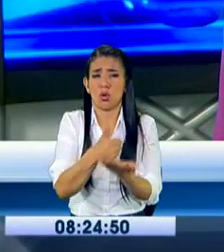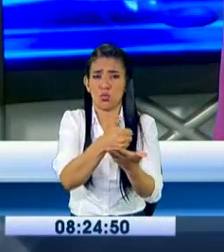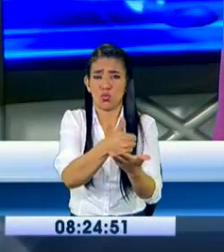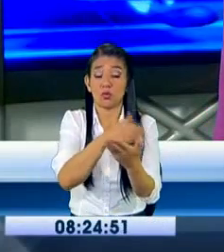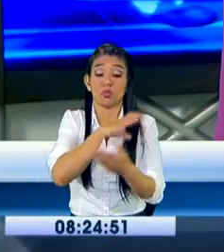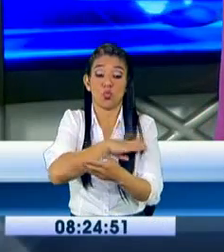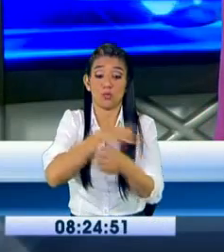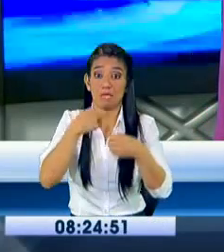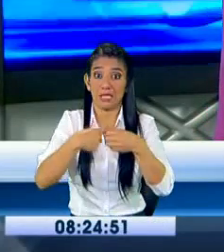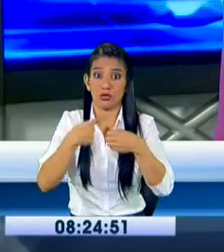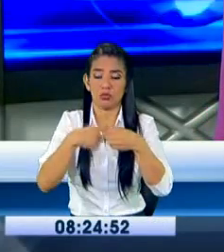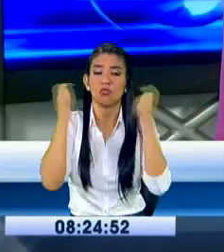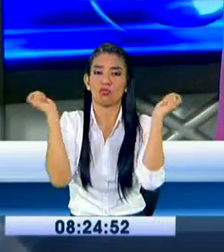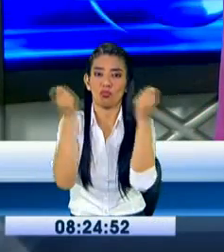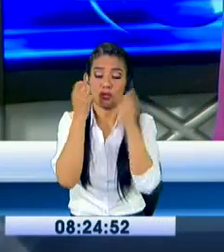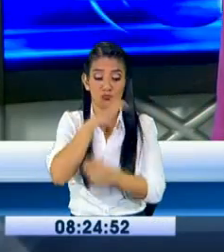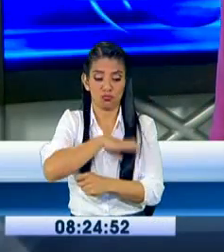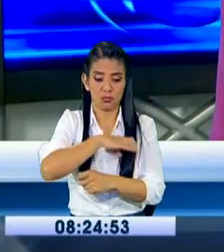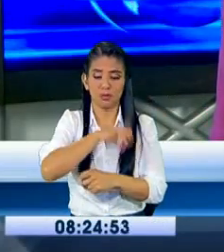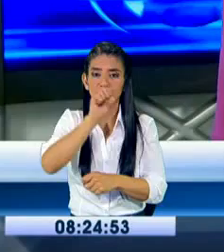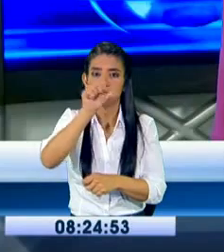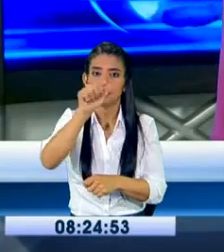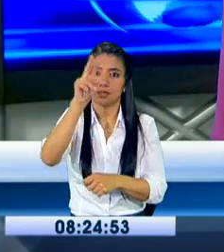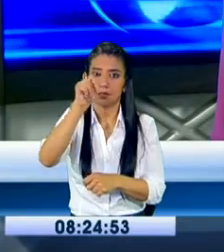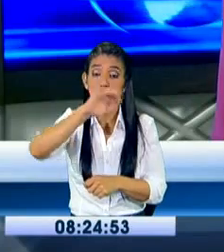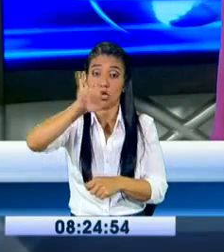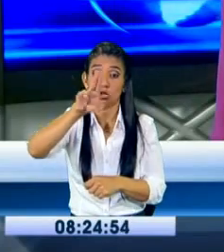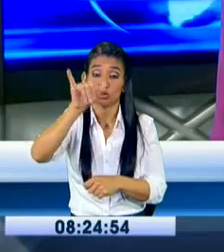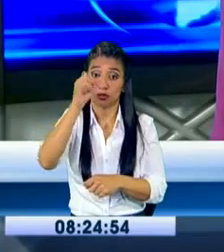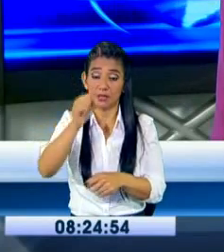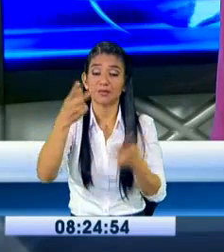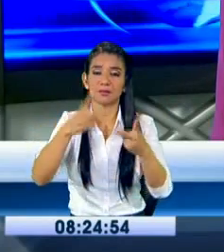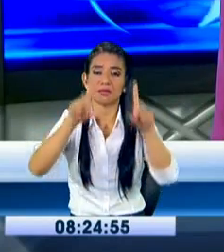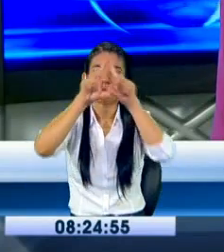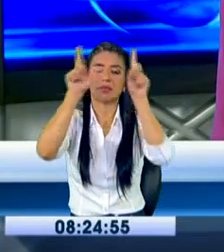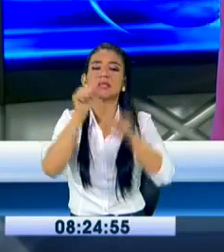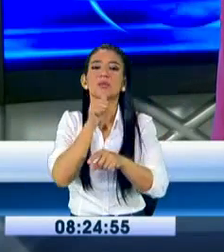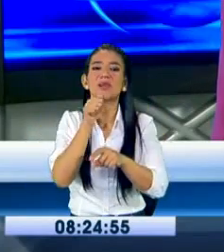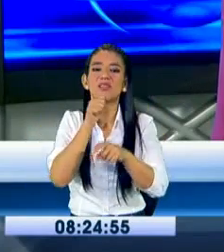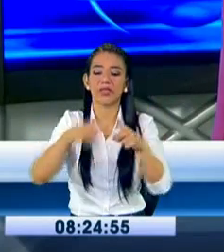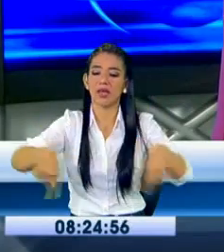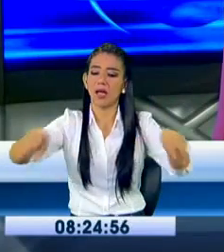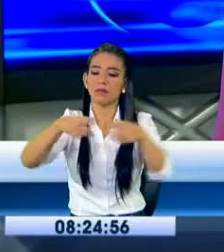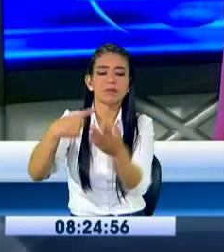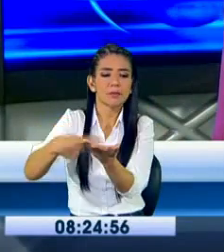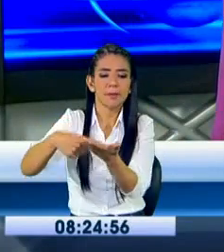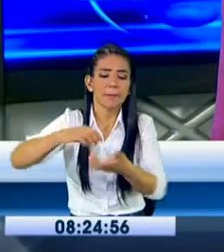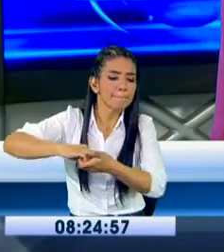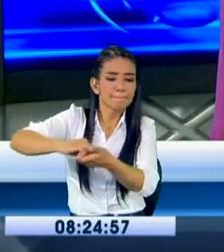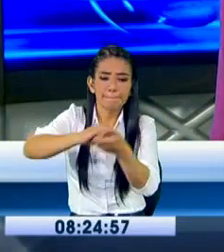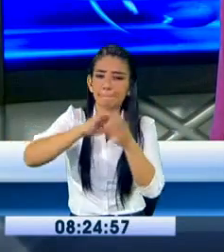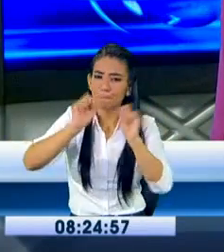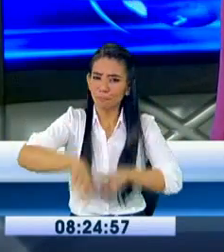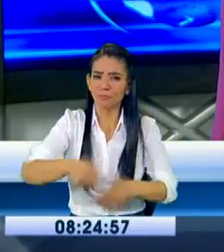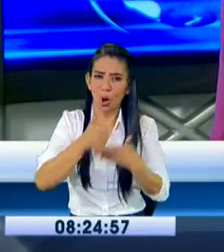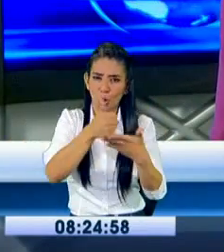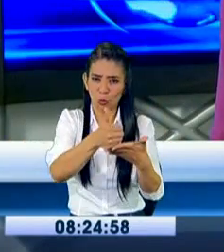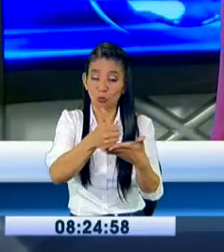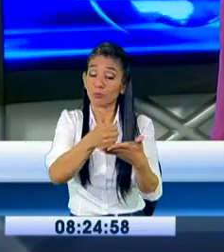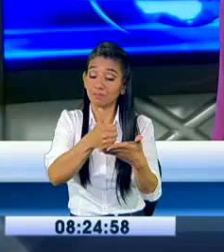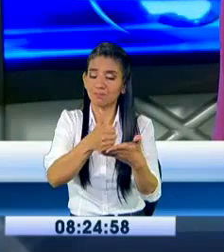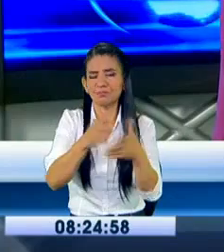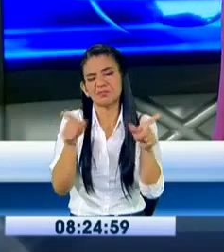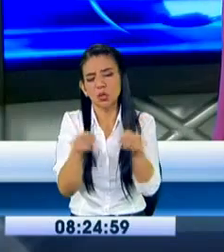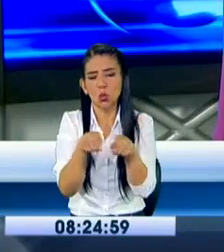por 5 ejes temáticos, que es la comunicación, la educación, el tema de solidaridad, la movilidad y el